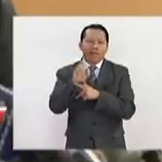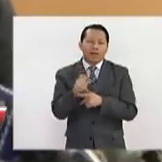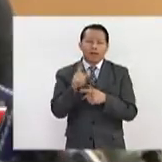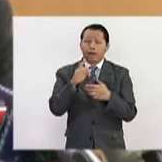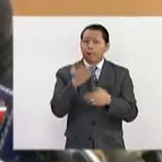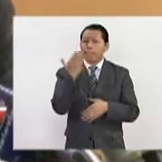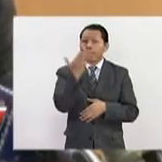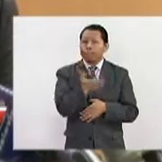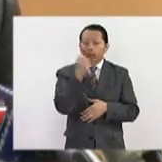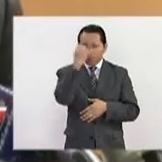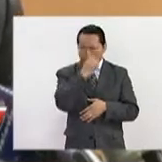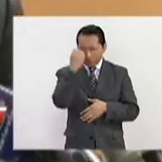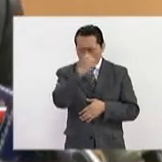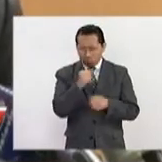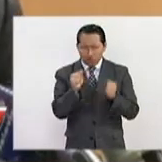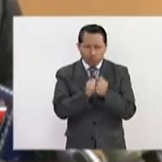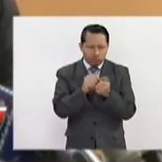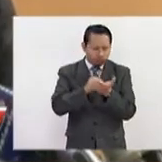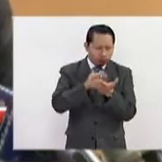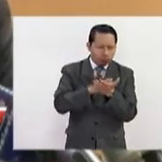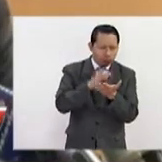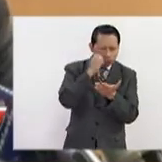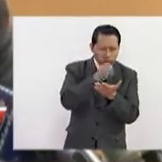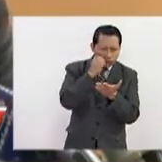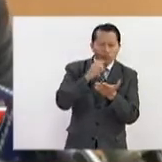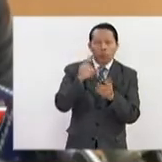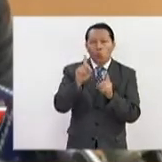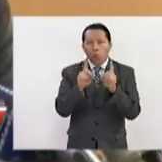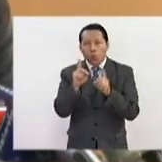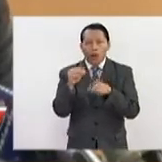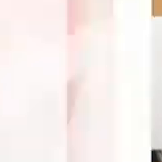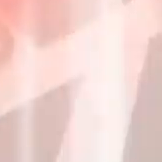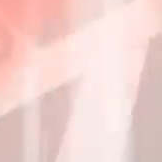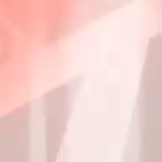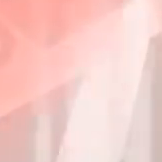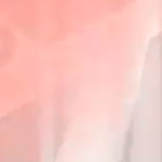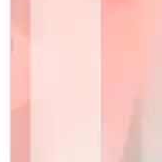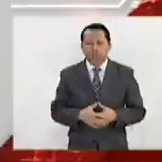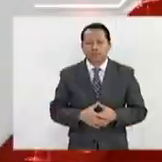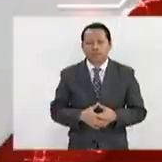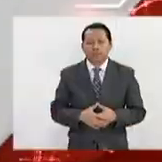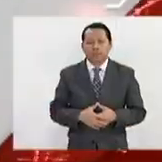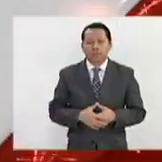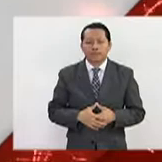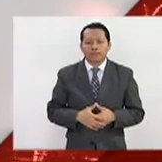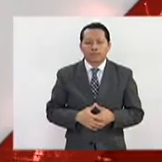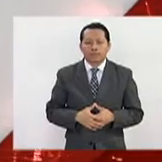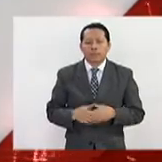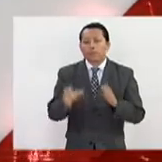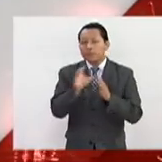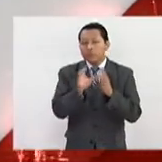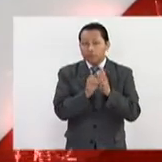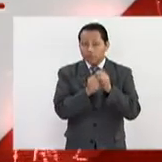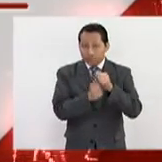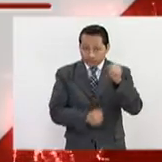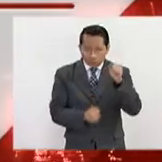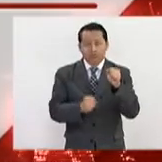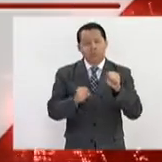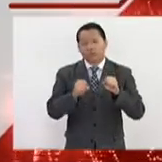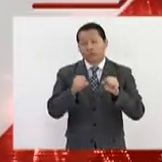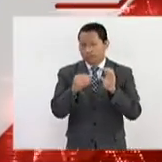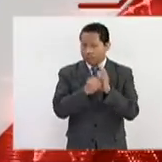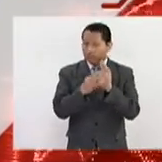la situación con base en hechos y no en especulaciones. La Constitución establece con absoluta